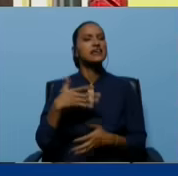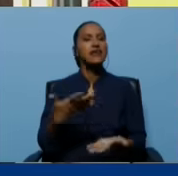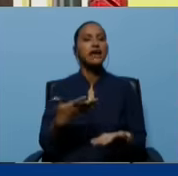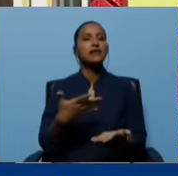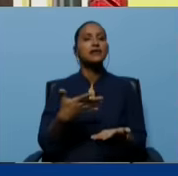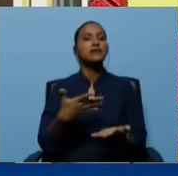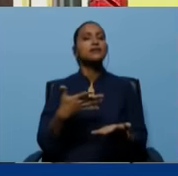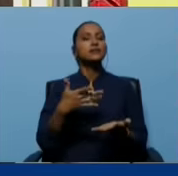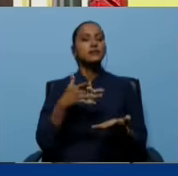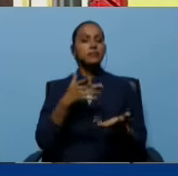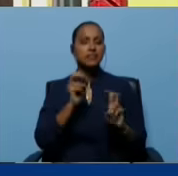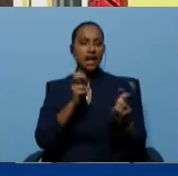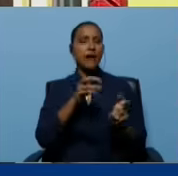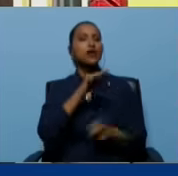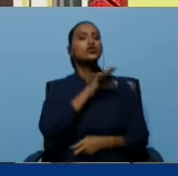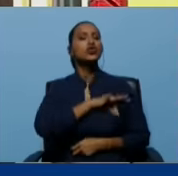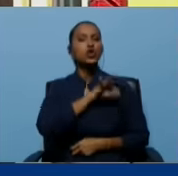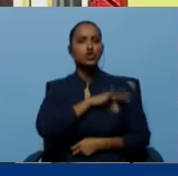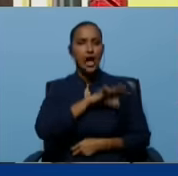allí